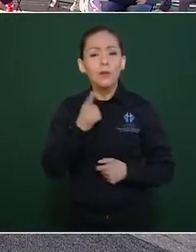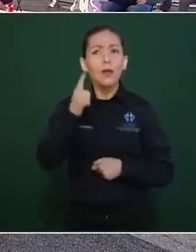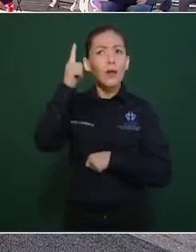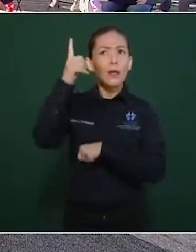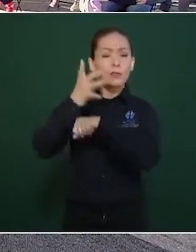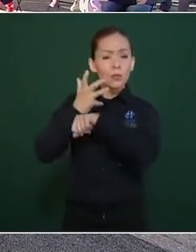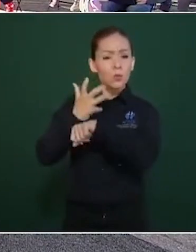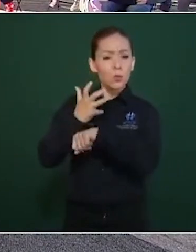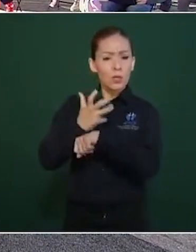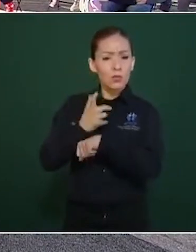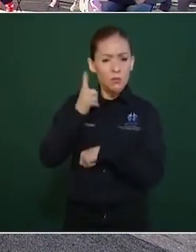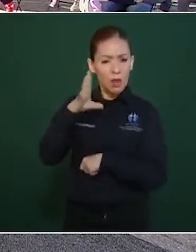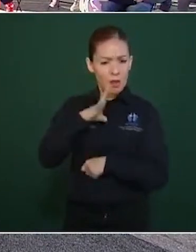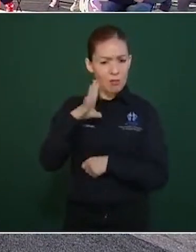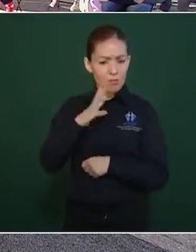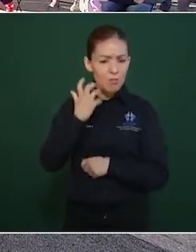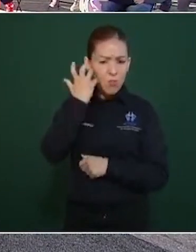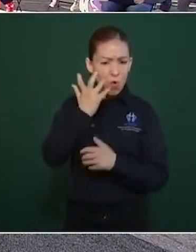acción. Hay